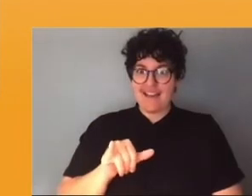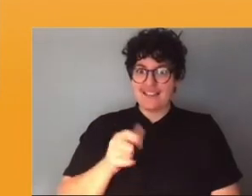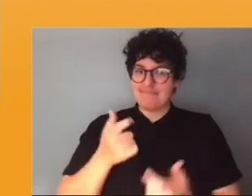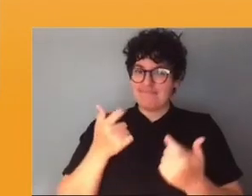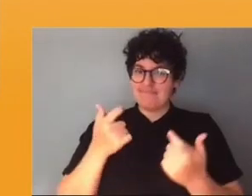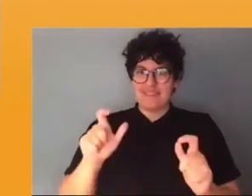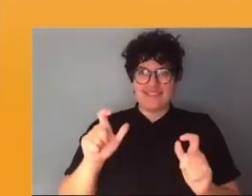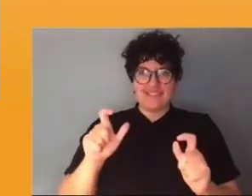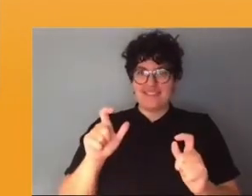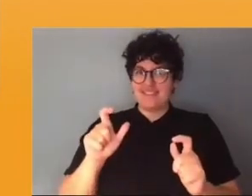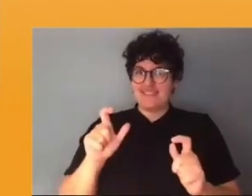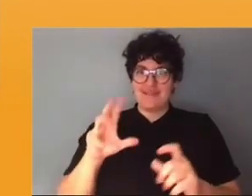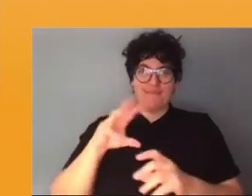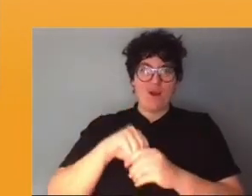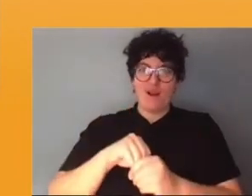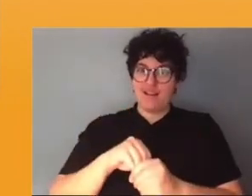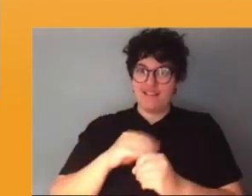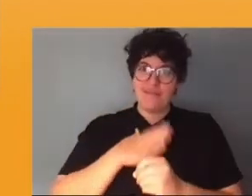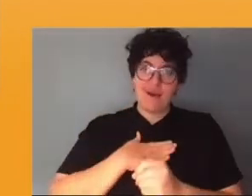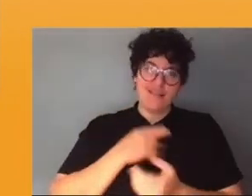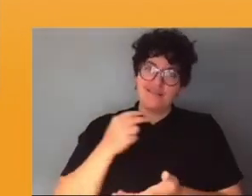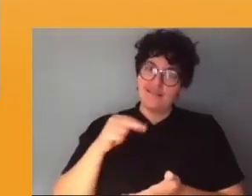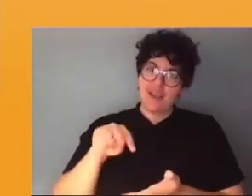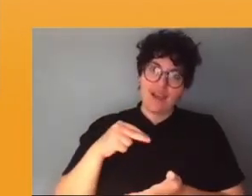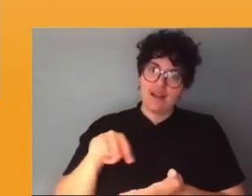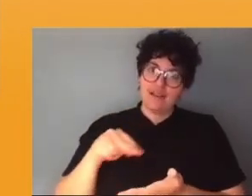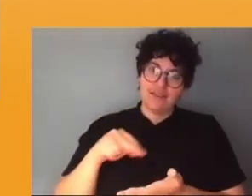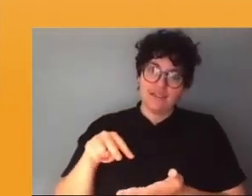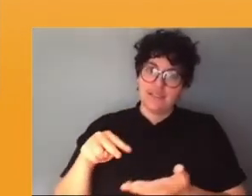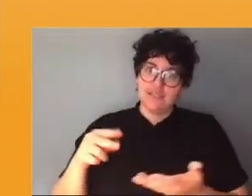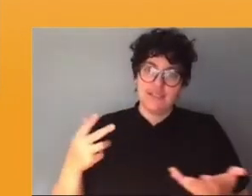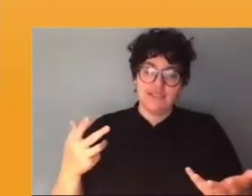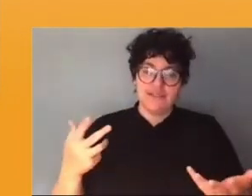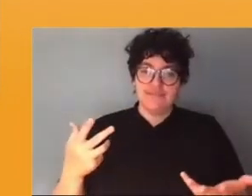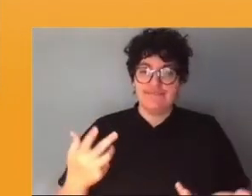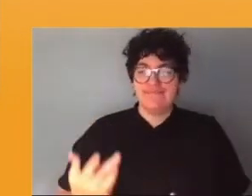eso es algo muy importante de la danza. Para mí no me gusta